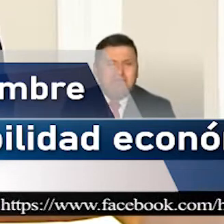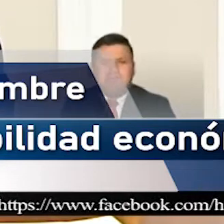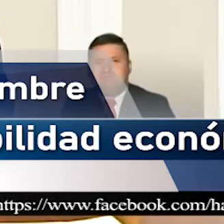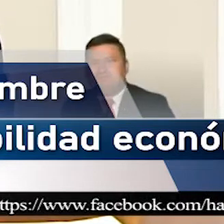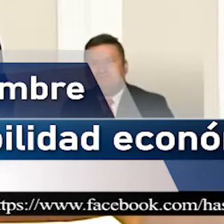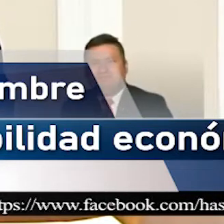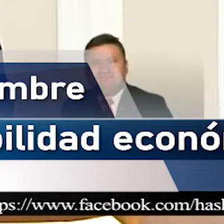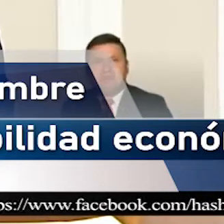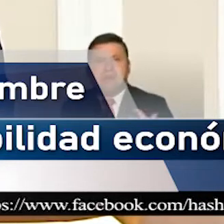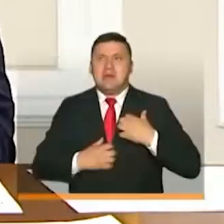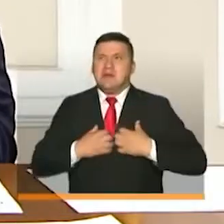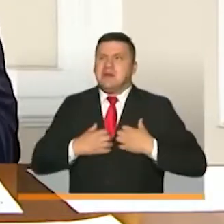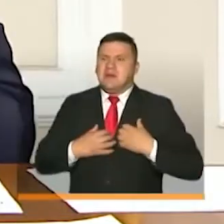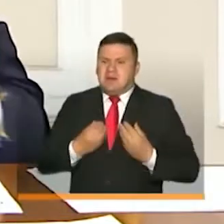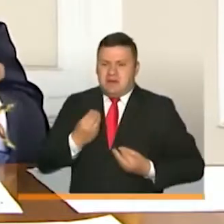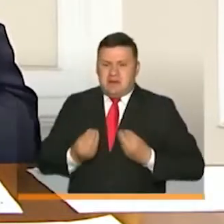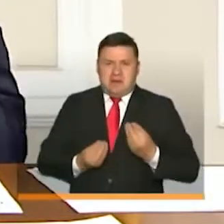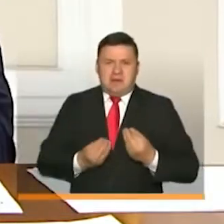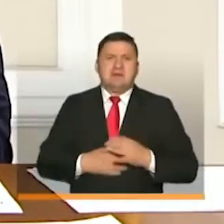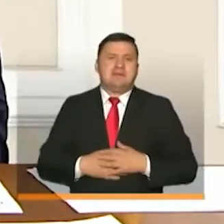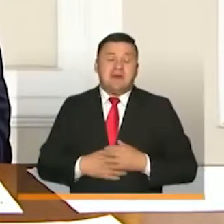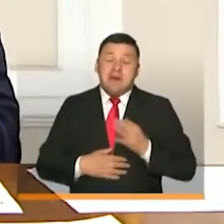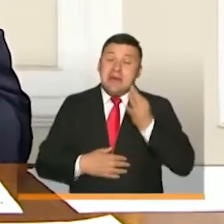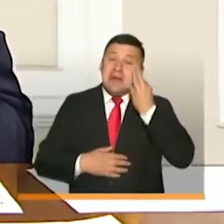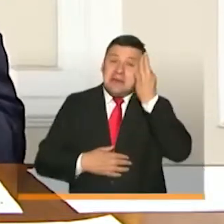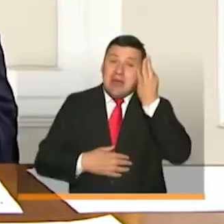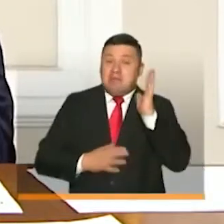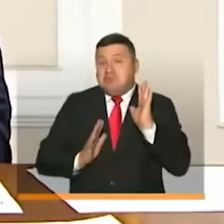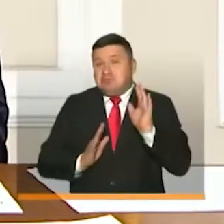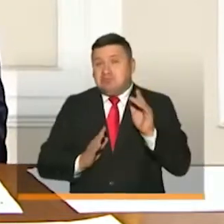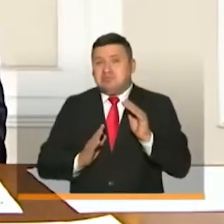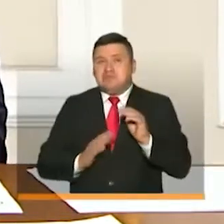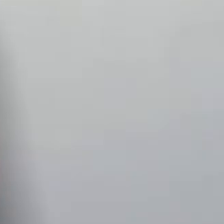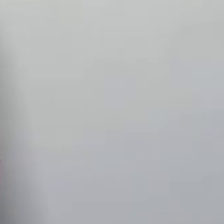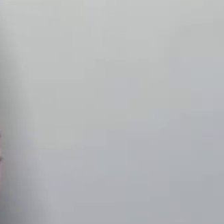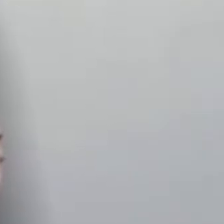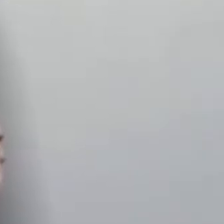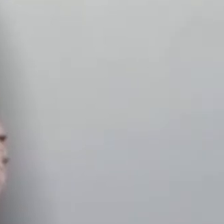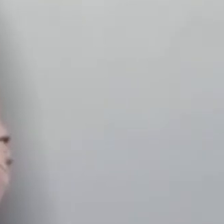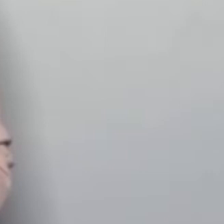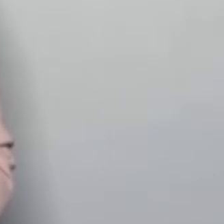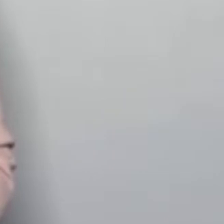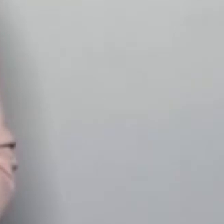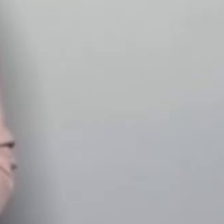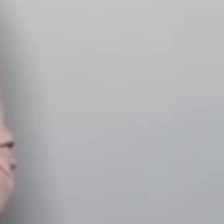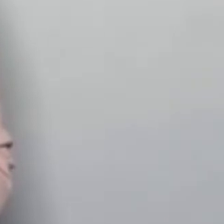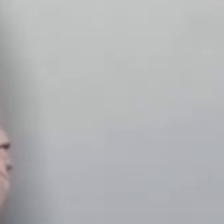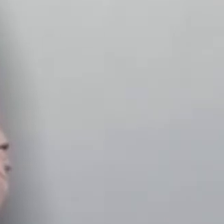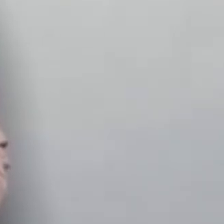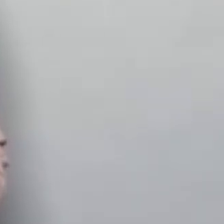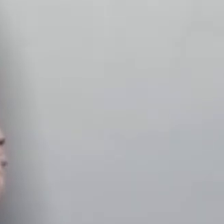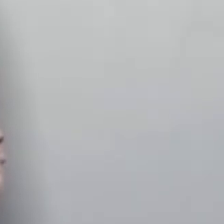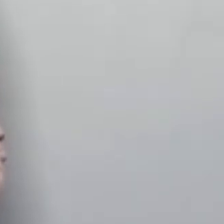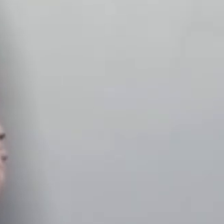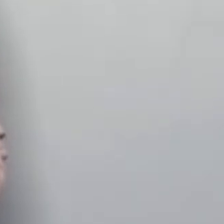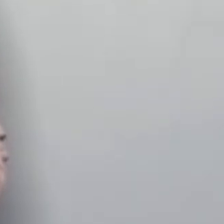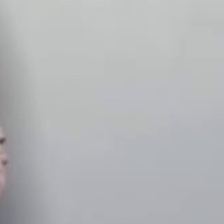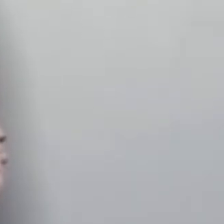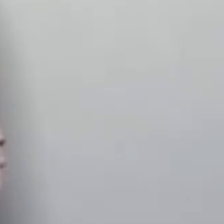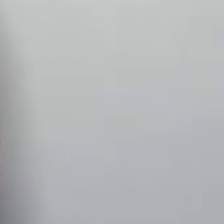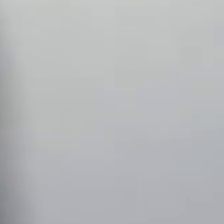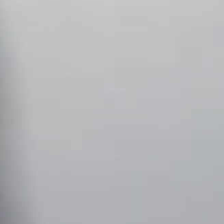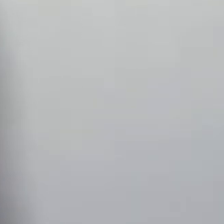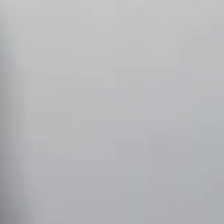tienen la mayor incertidumbre, quizás porque han estado o están en la informalidad. Y en cabeza del Departamento Nacional de